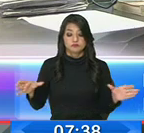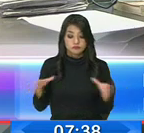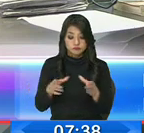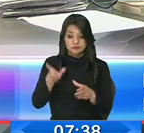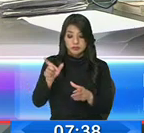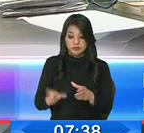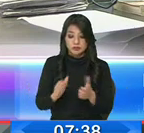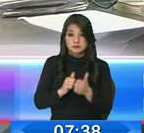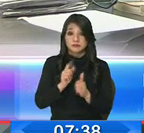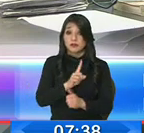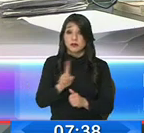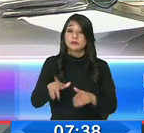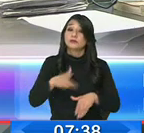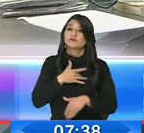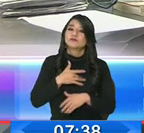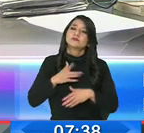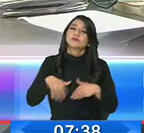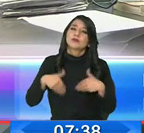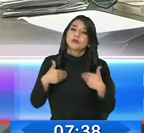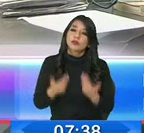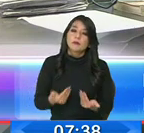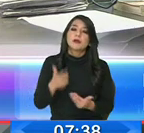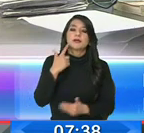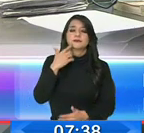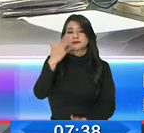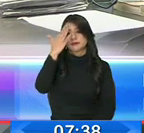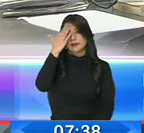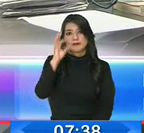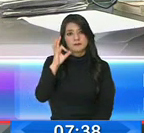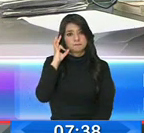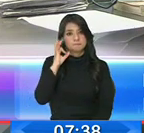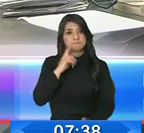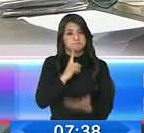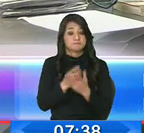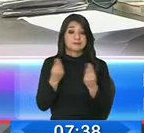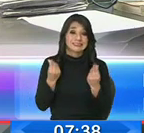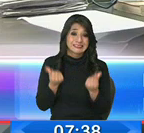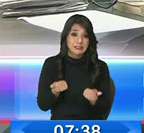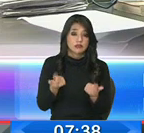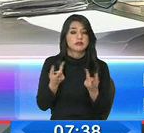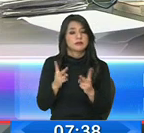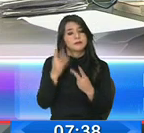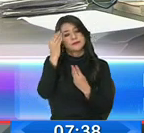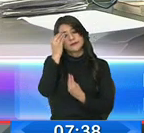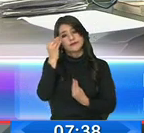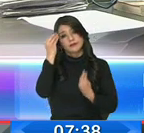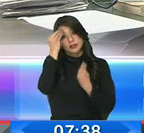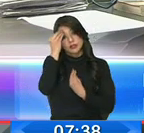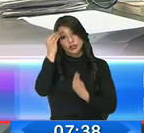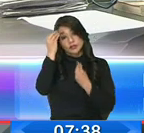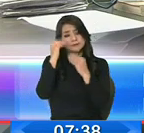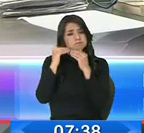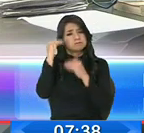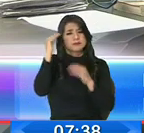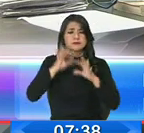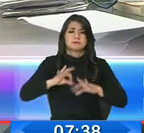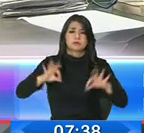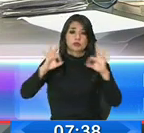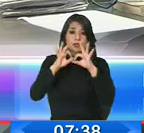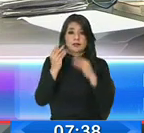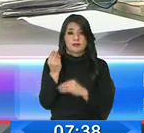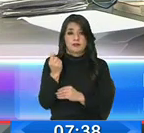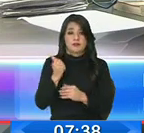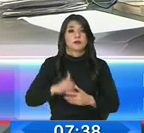uno de nosotros y saber elegir, ¿no?, en virtud del dinero, sino de valores que son más que el dinero,